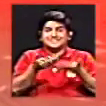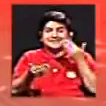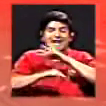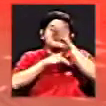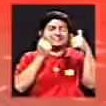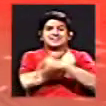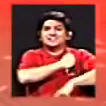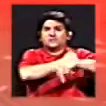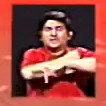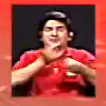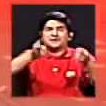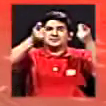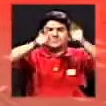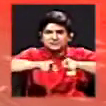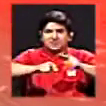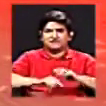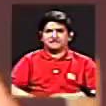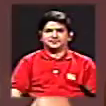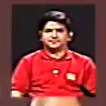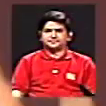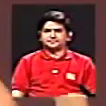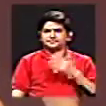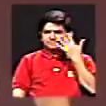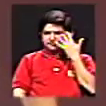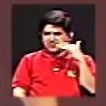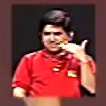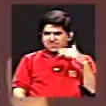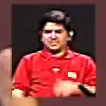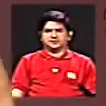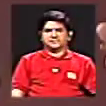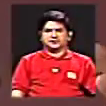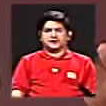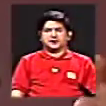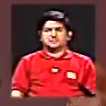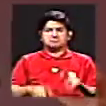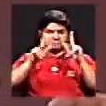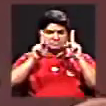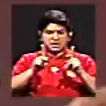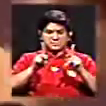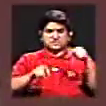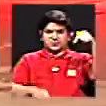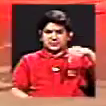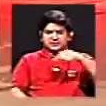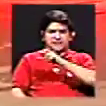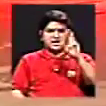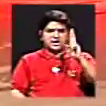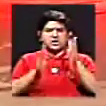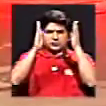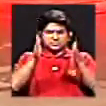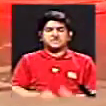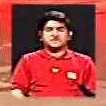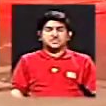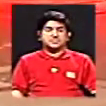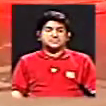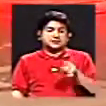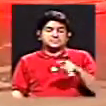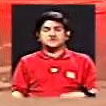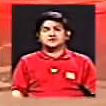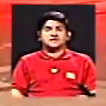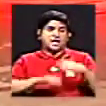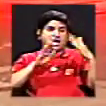en todo el país. Pareciera como que si entonces los costarricenses estuviéramos a merced de los